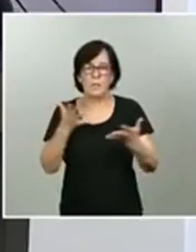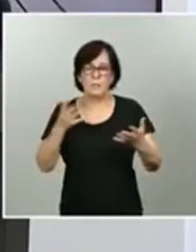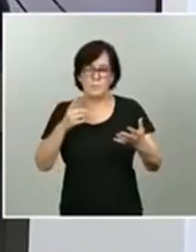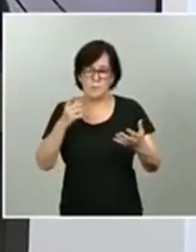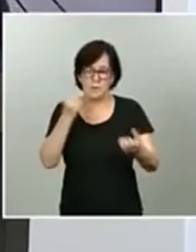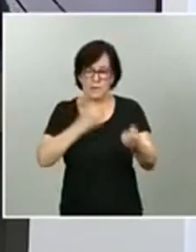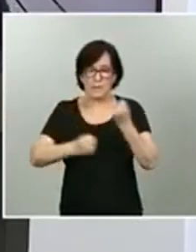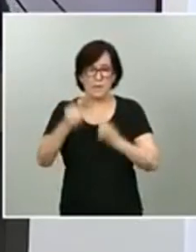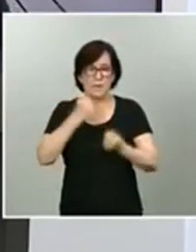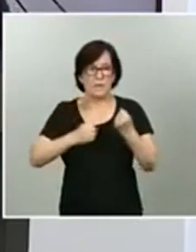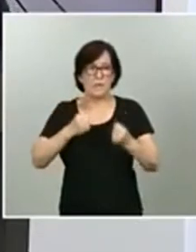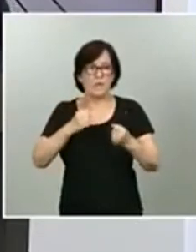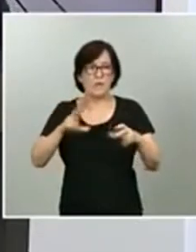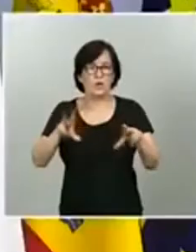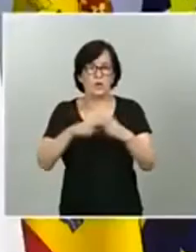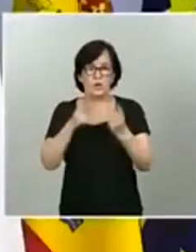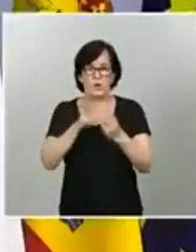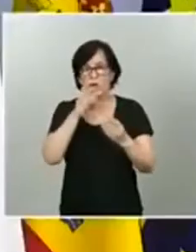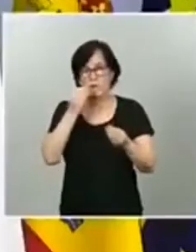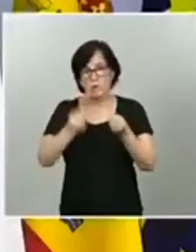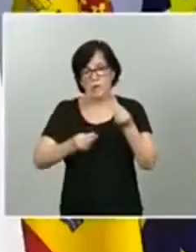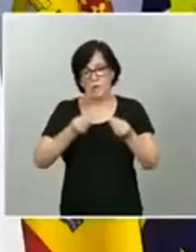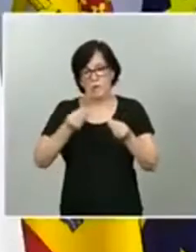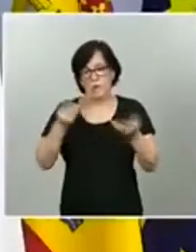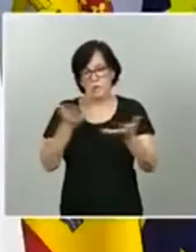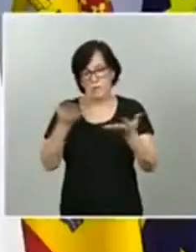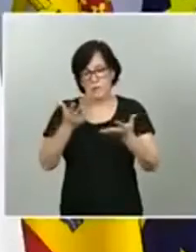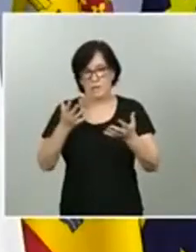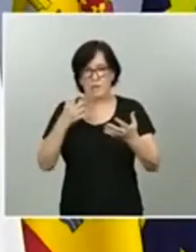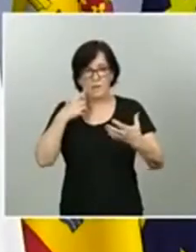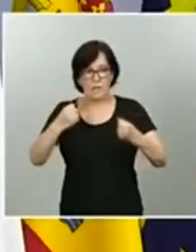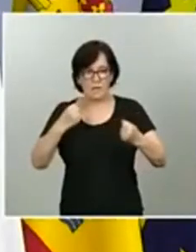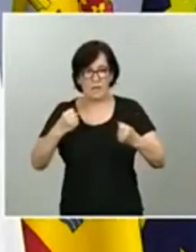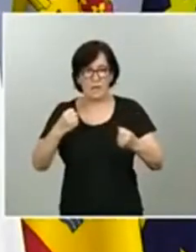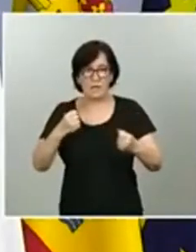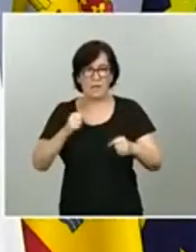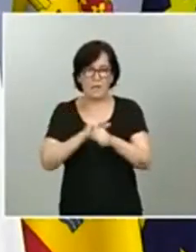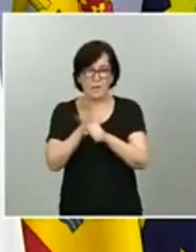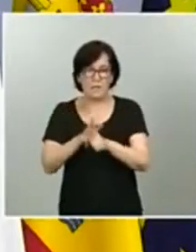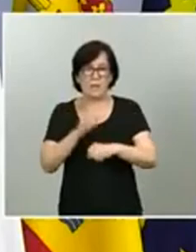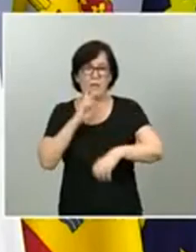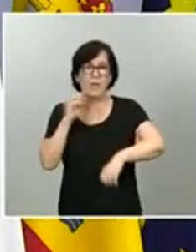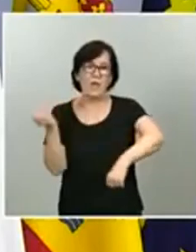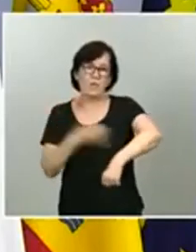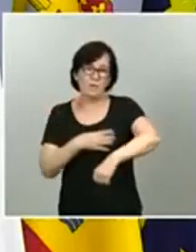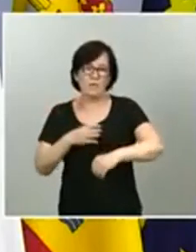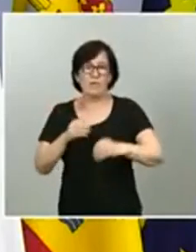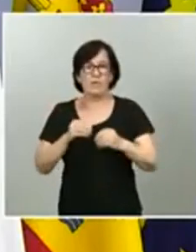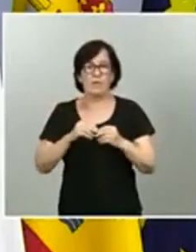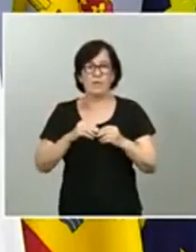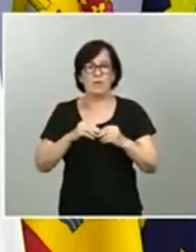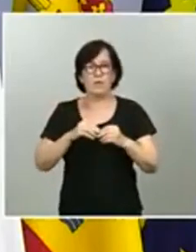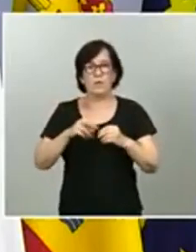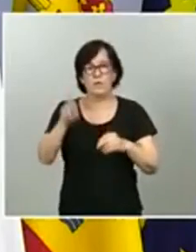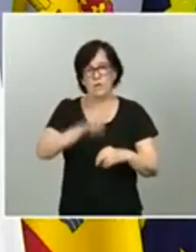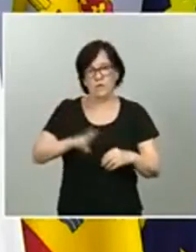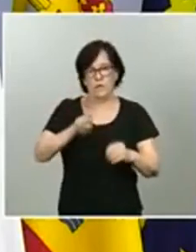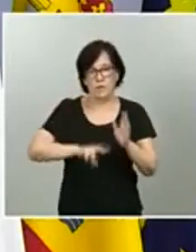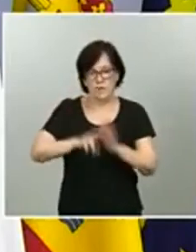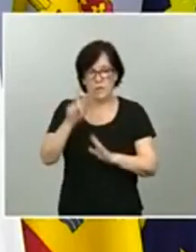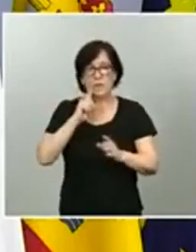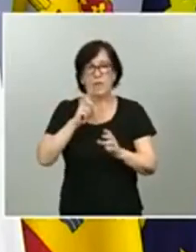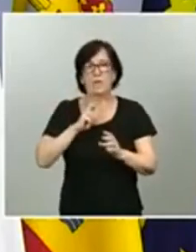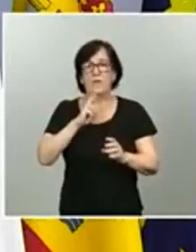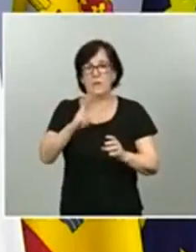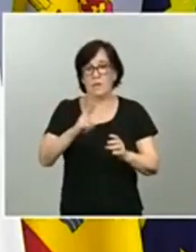social derivada de la emergencia sanitaria del COVID. El Fondo de Recuperación, el marco financiero plurianual, la respuesta